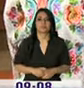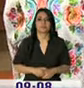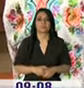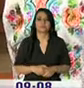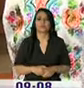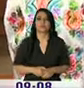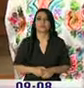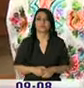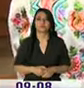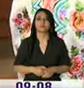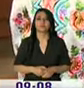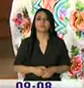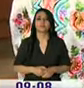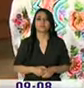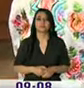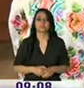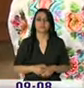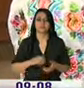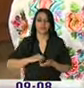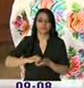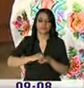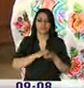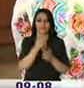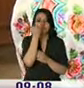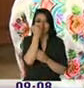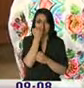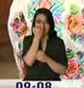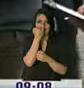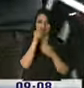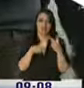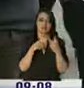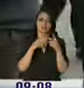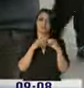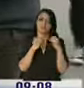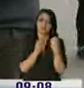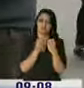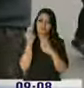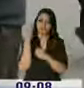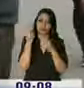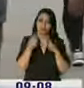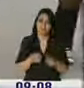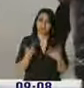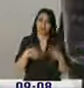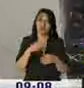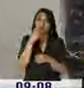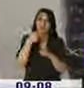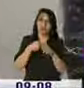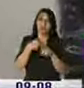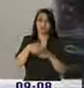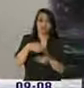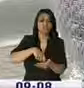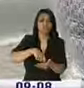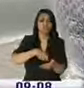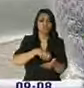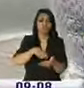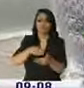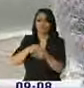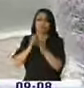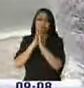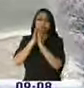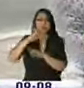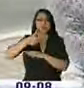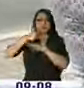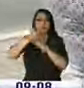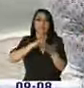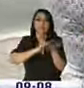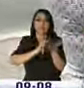Es casi un mes que la CONAIE junto a organizaciones de derechos humanos han recolectado firmas para exigir a las autoridades amnistía a